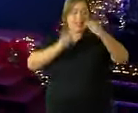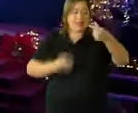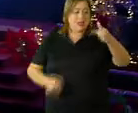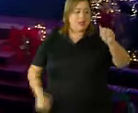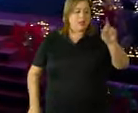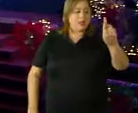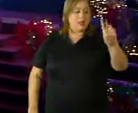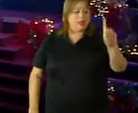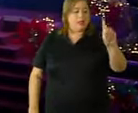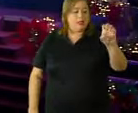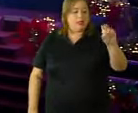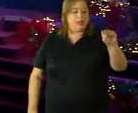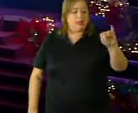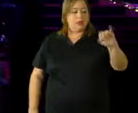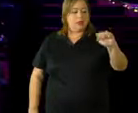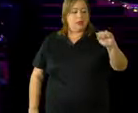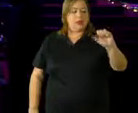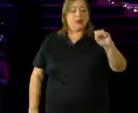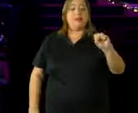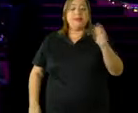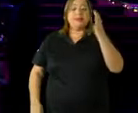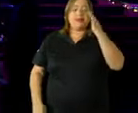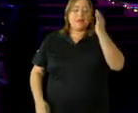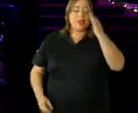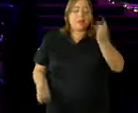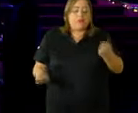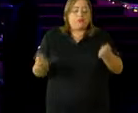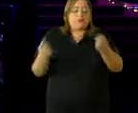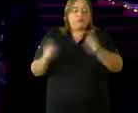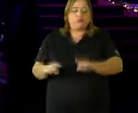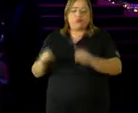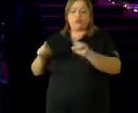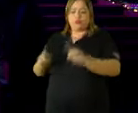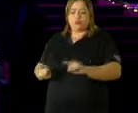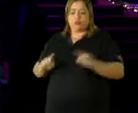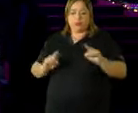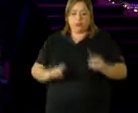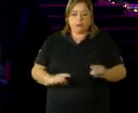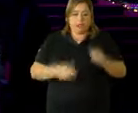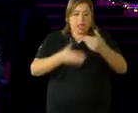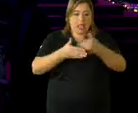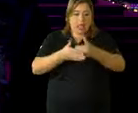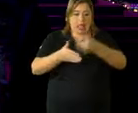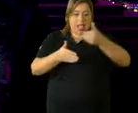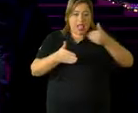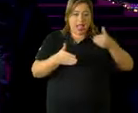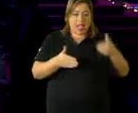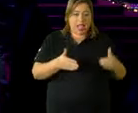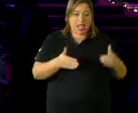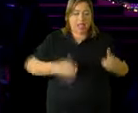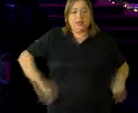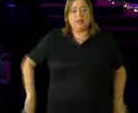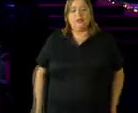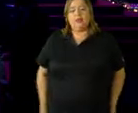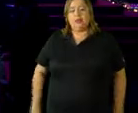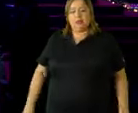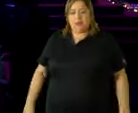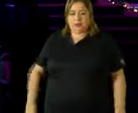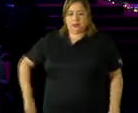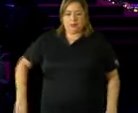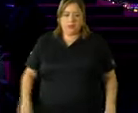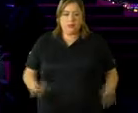oposición, pero nosotros sabíamos que algo iba a pasar. Lo que pasó fue que antes de que empezáramos a predicar, empezó a bajar la gente